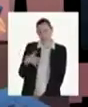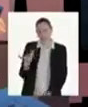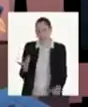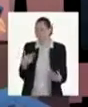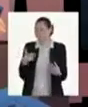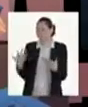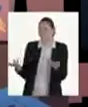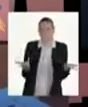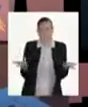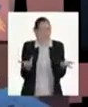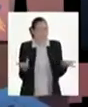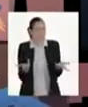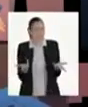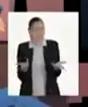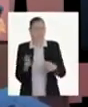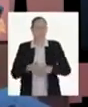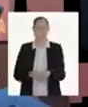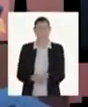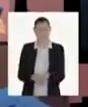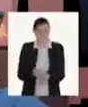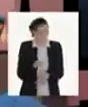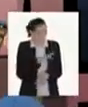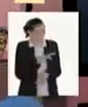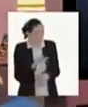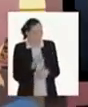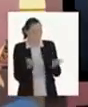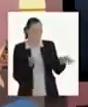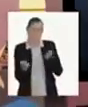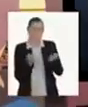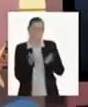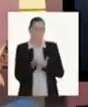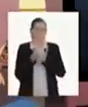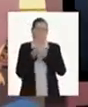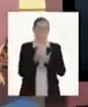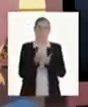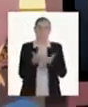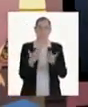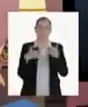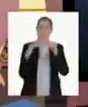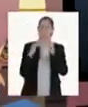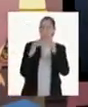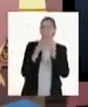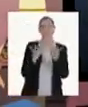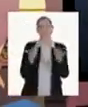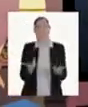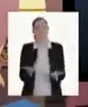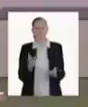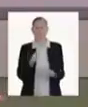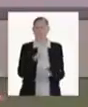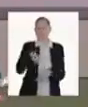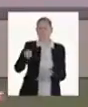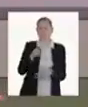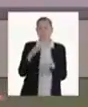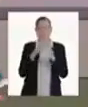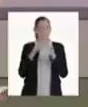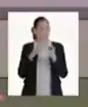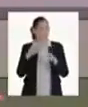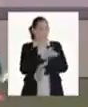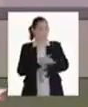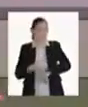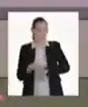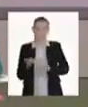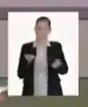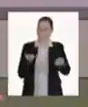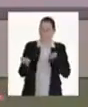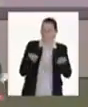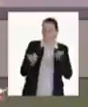¡Qué flojera! ¿Ahora qué hacemos? Hagan ejercicio. Es un gran aliado cuando te quedas en casa. Invita a los que viven en casa